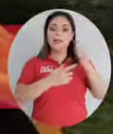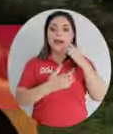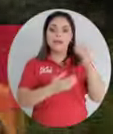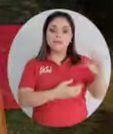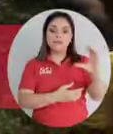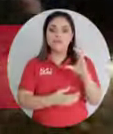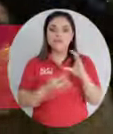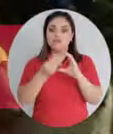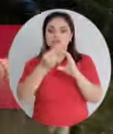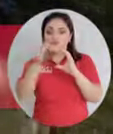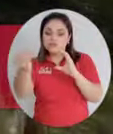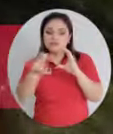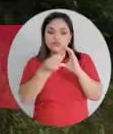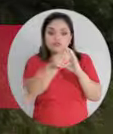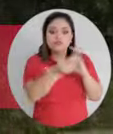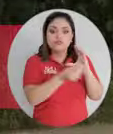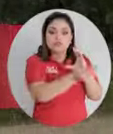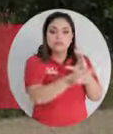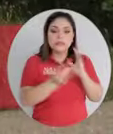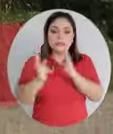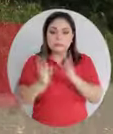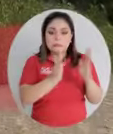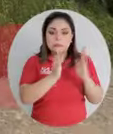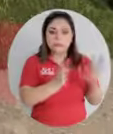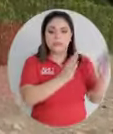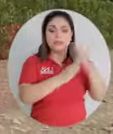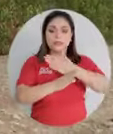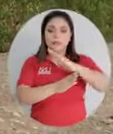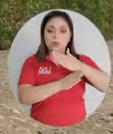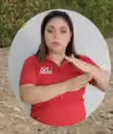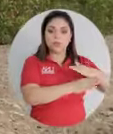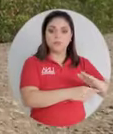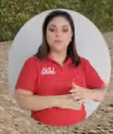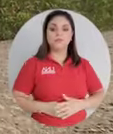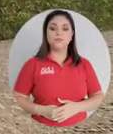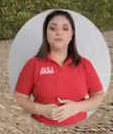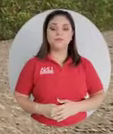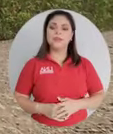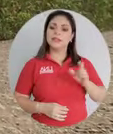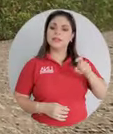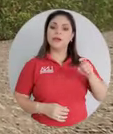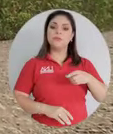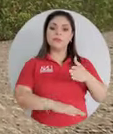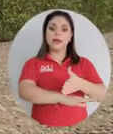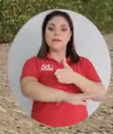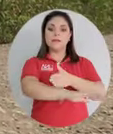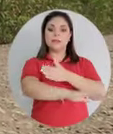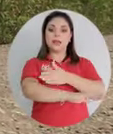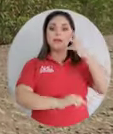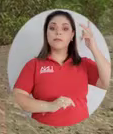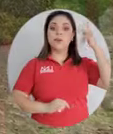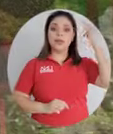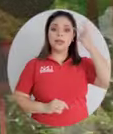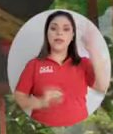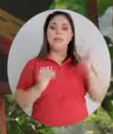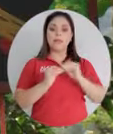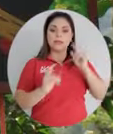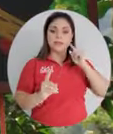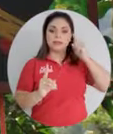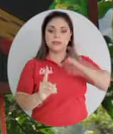de priorizar, digamos, la distribución de sus ingresos en los hogares. Entonces, hay que avanzar